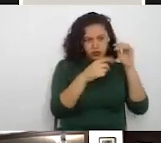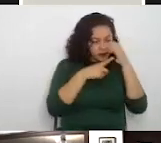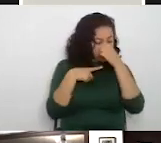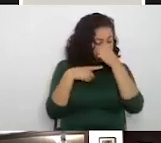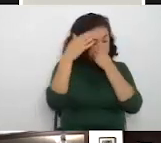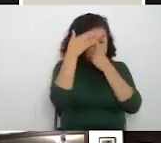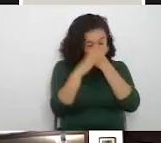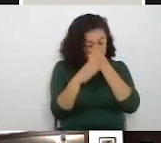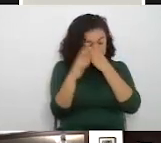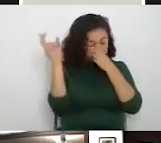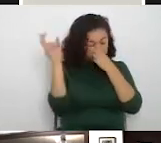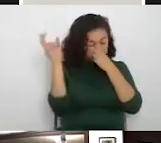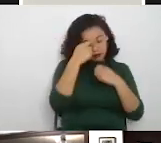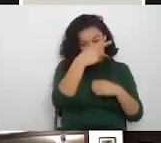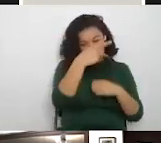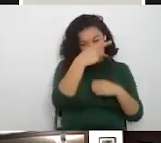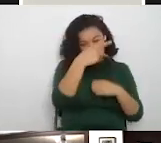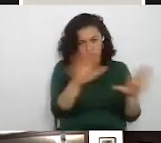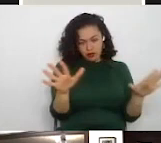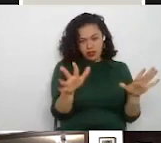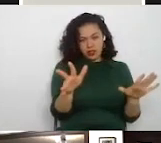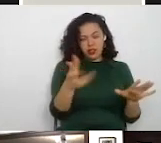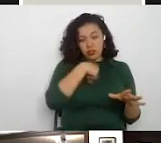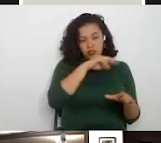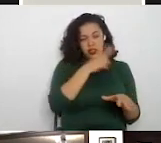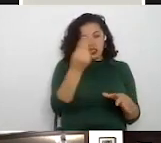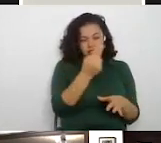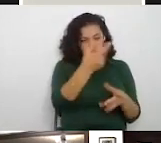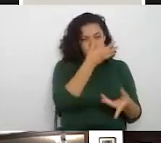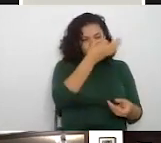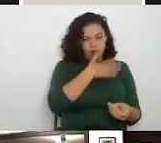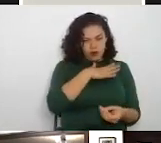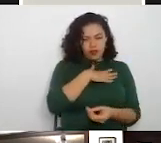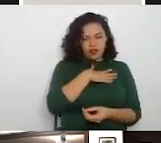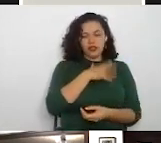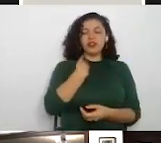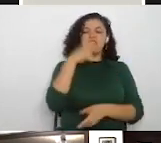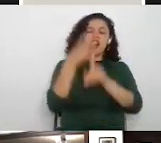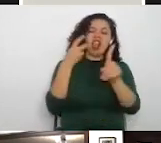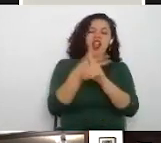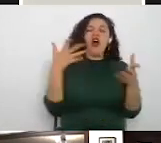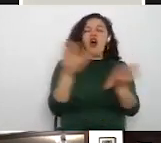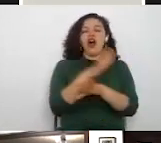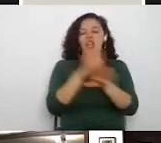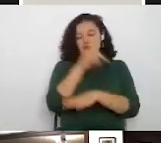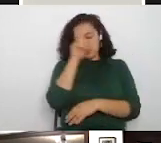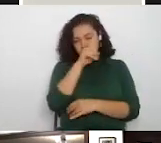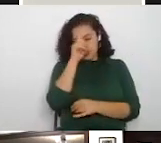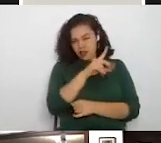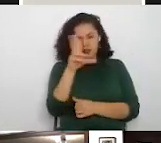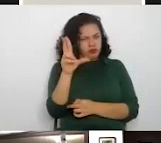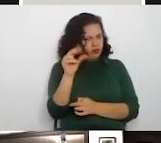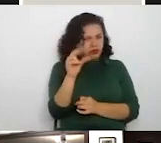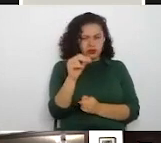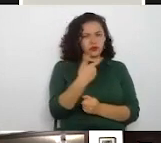que también nos dé la información que necesitamos. Y no tenemos que criticar ni sugerir cambios o aconsejar durante la entrevista, ¿no? No